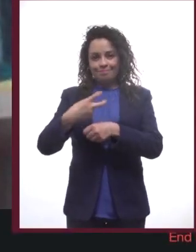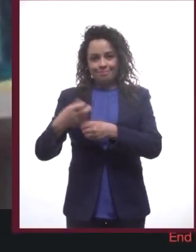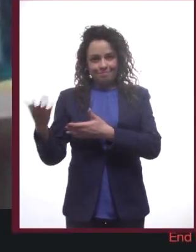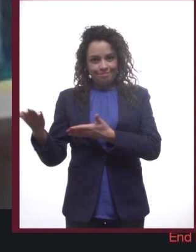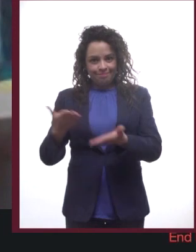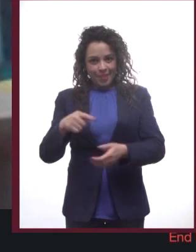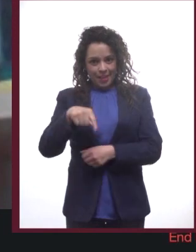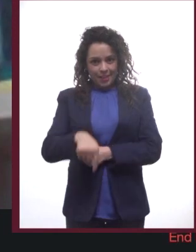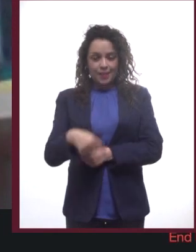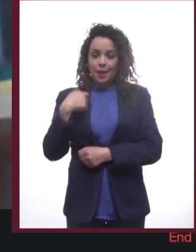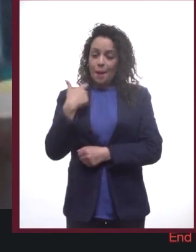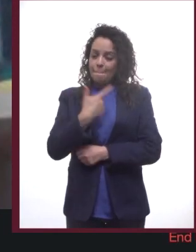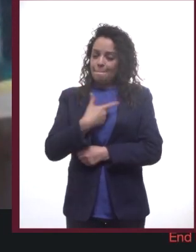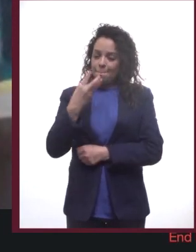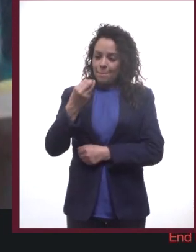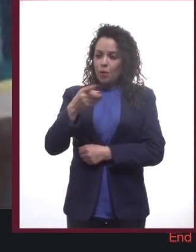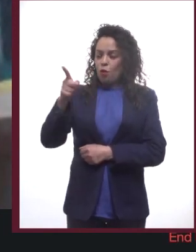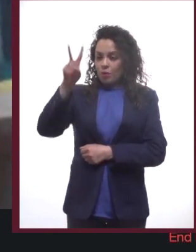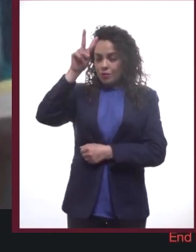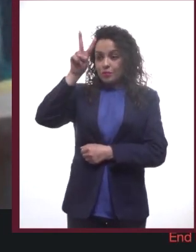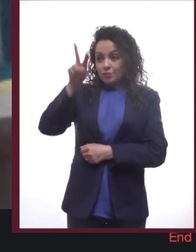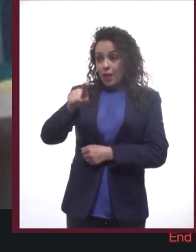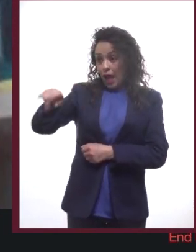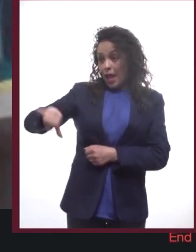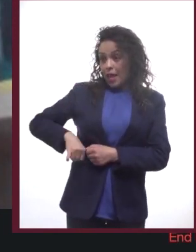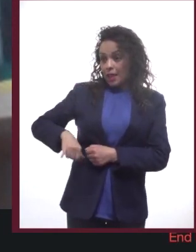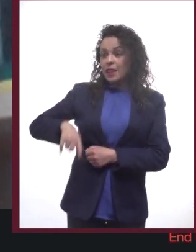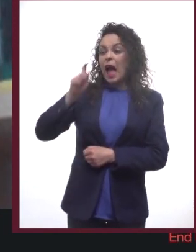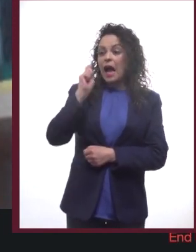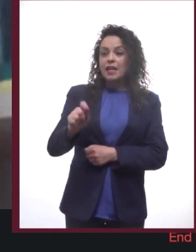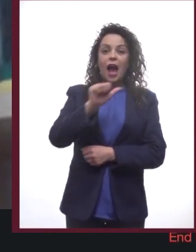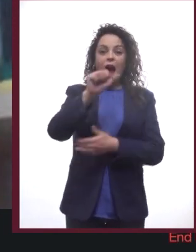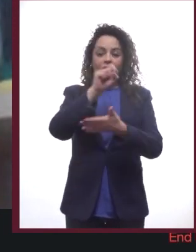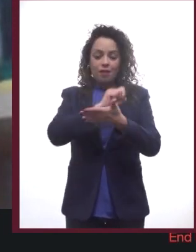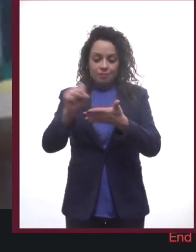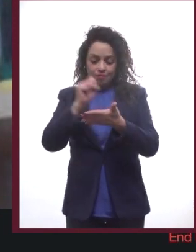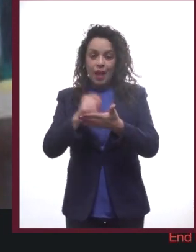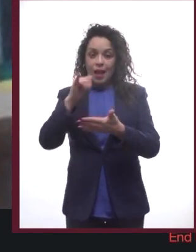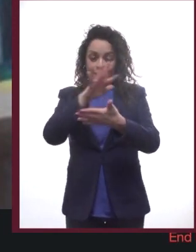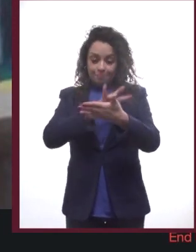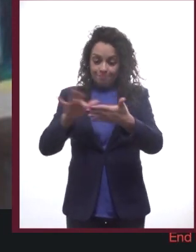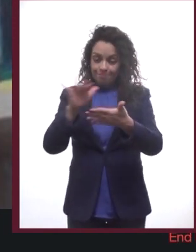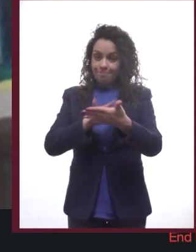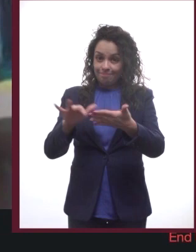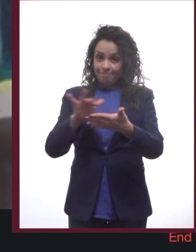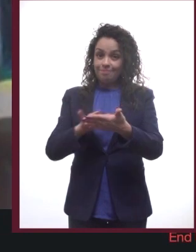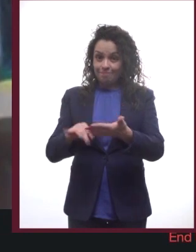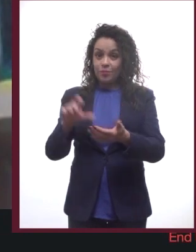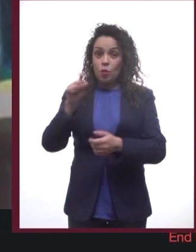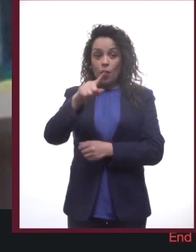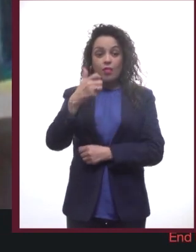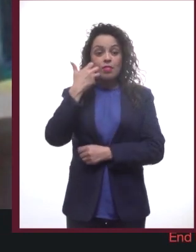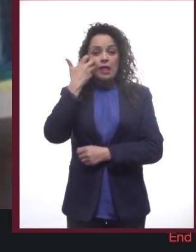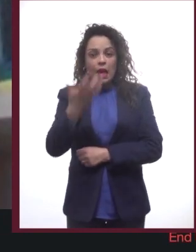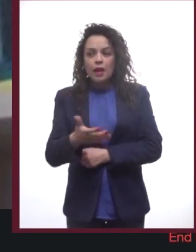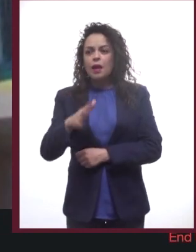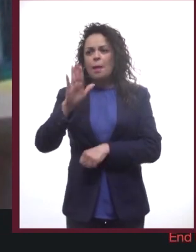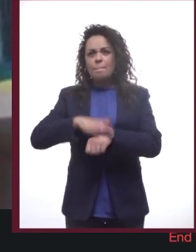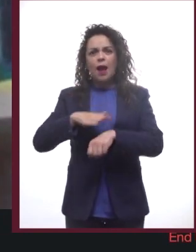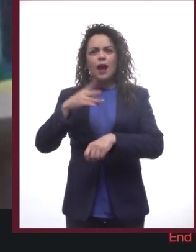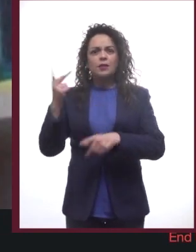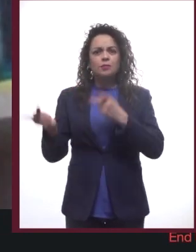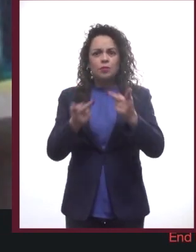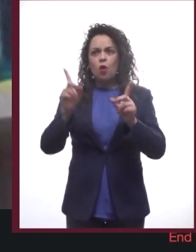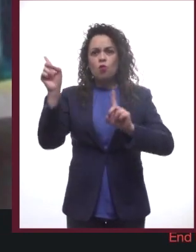por la invitación. Me gusta mucho saber que les interesa saber del mundo de la escritura y la lectura, recuérdenlo de fondo. Y cuando quieran y si tienen